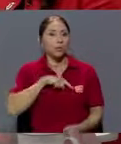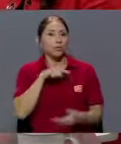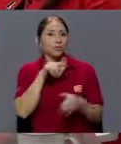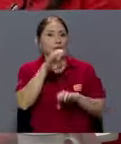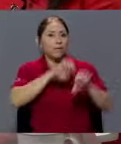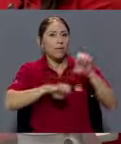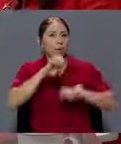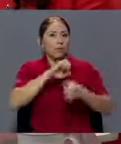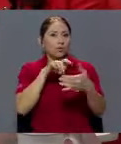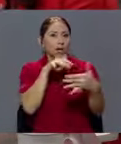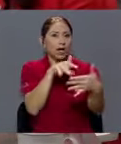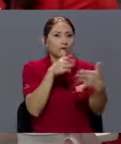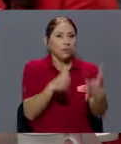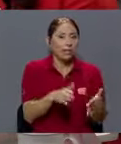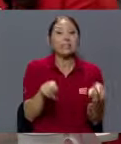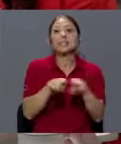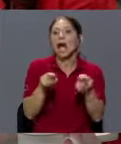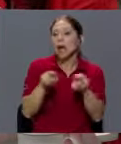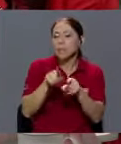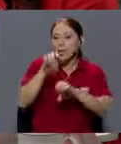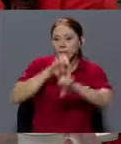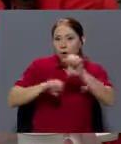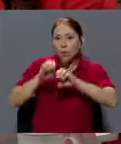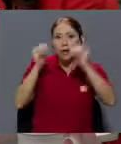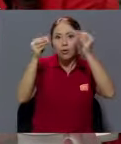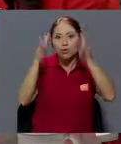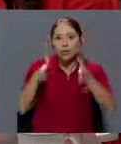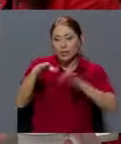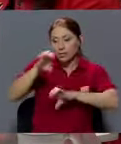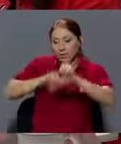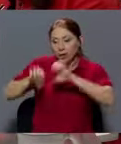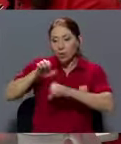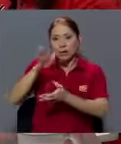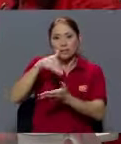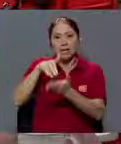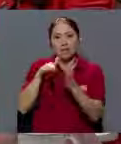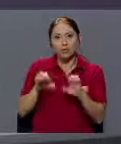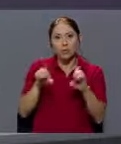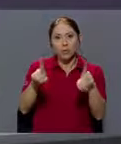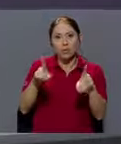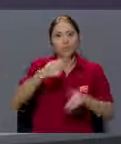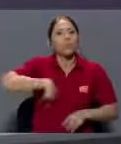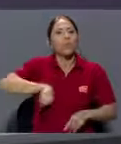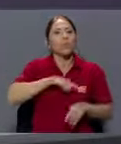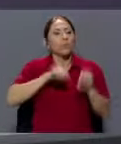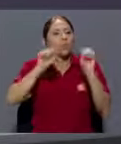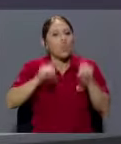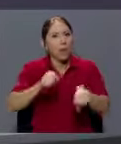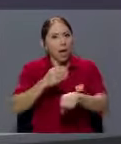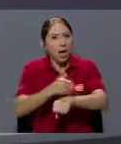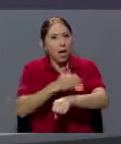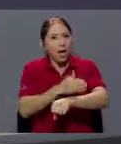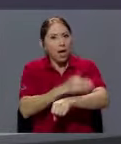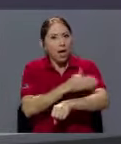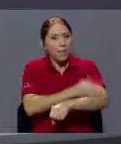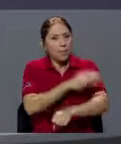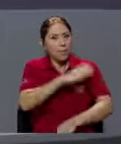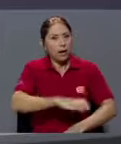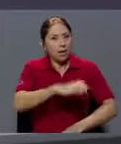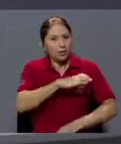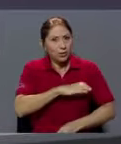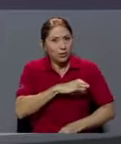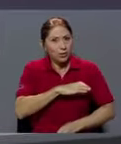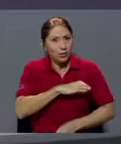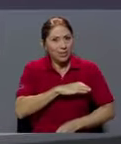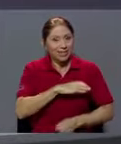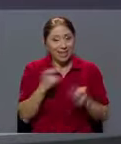a los estudiantes, podamos evaluar a los docentes, a los centros educativos y podamos mejorar las condiciones